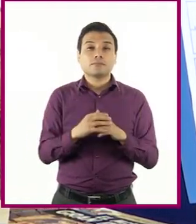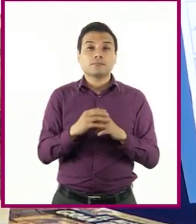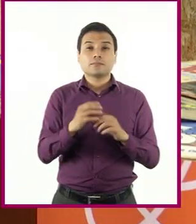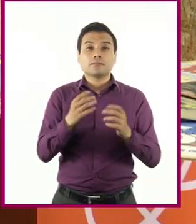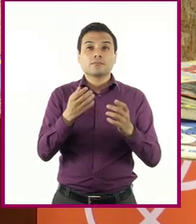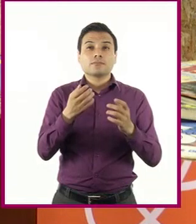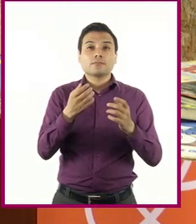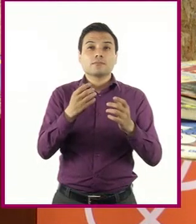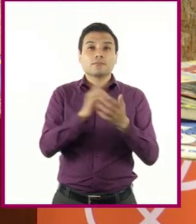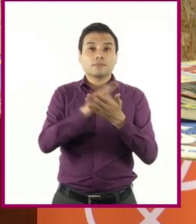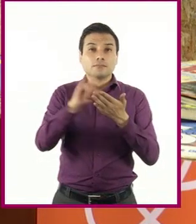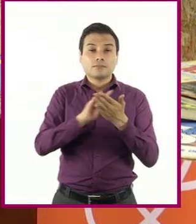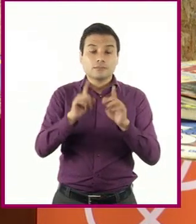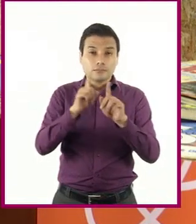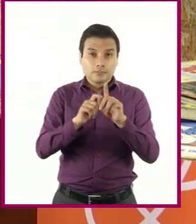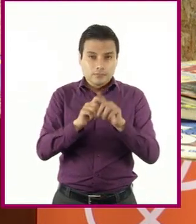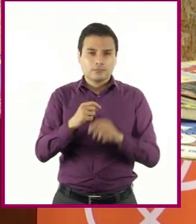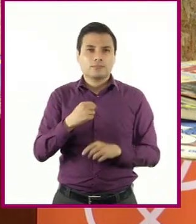vía pública.